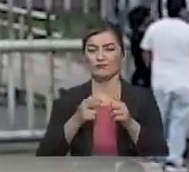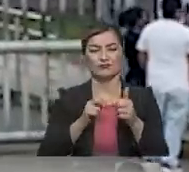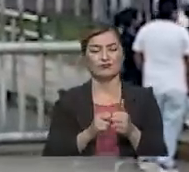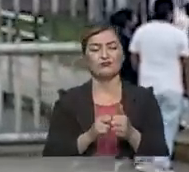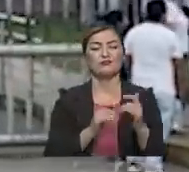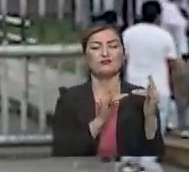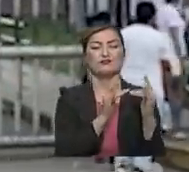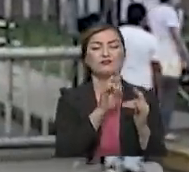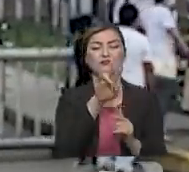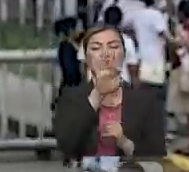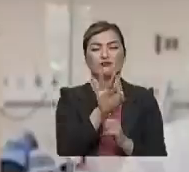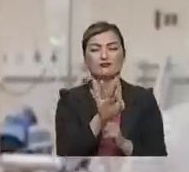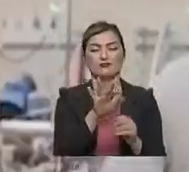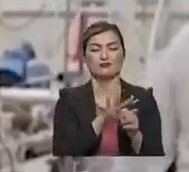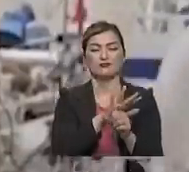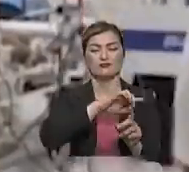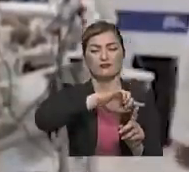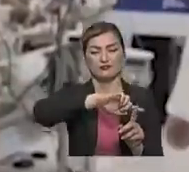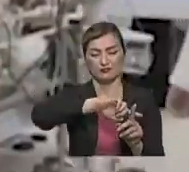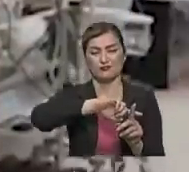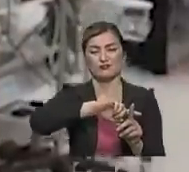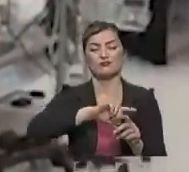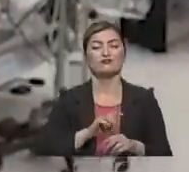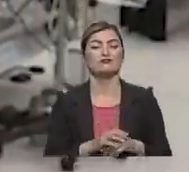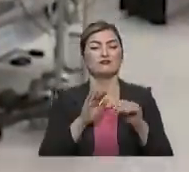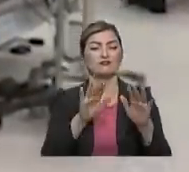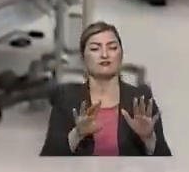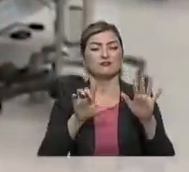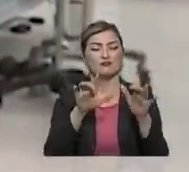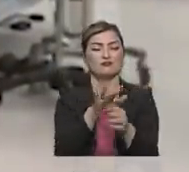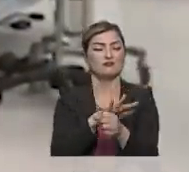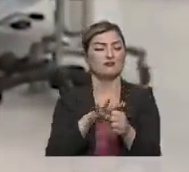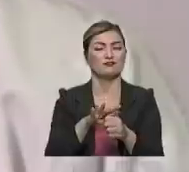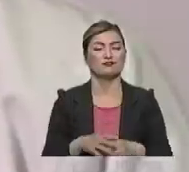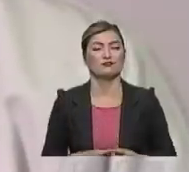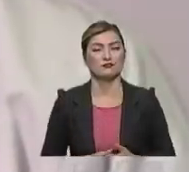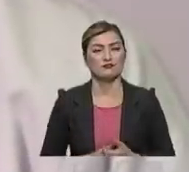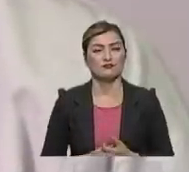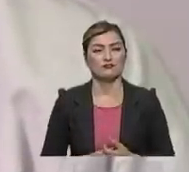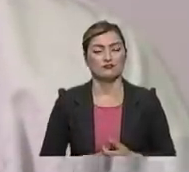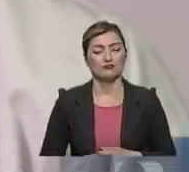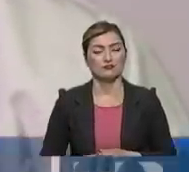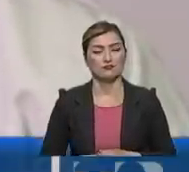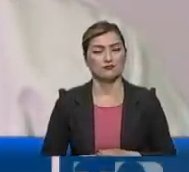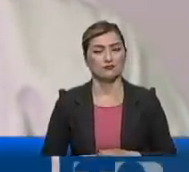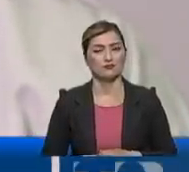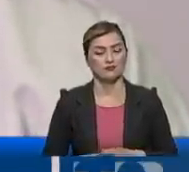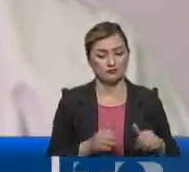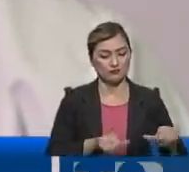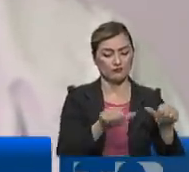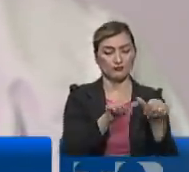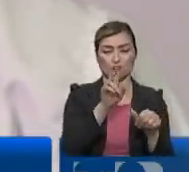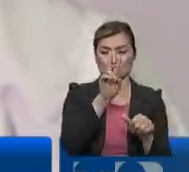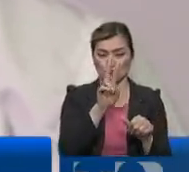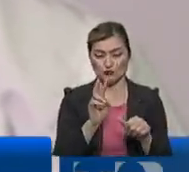camas hospitalarias para pacientes COVID-19, de las cuales 17 están ocupadas. Hemos destinado dos áreas de terapia